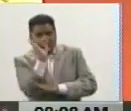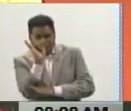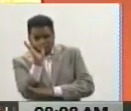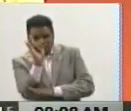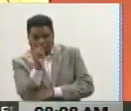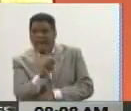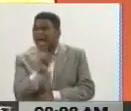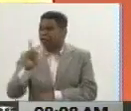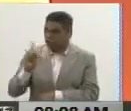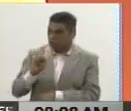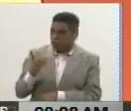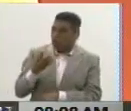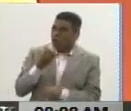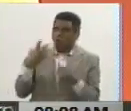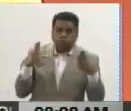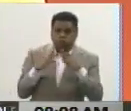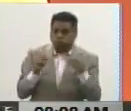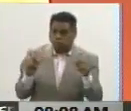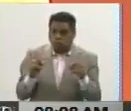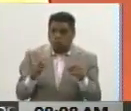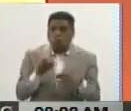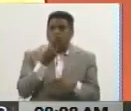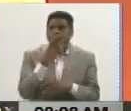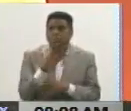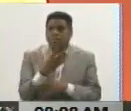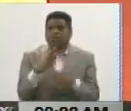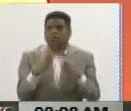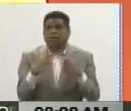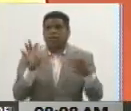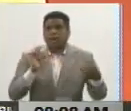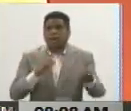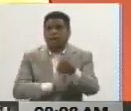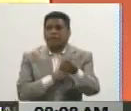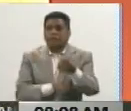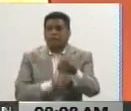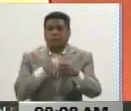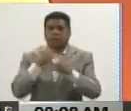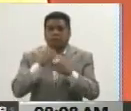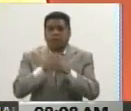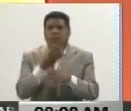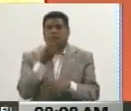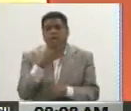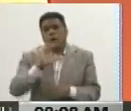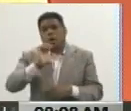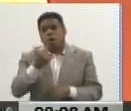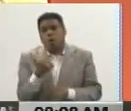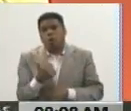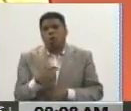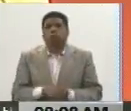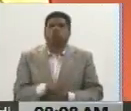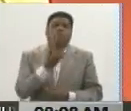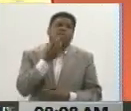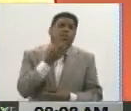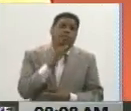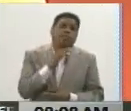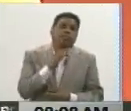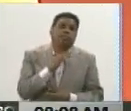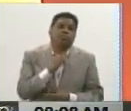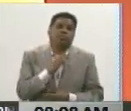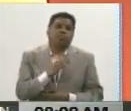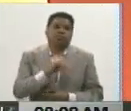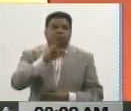que somos prácticamente hermanos de gestión, y también pues con otros entes, el INIA, el